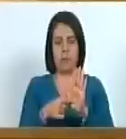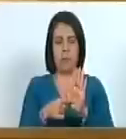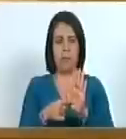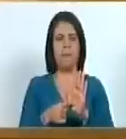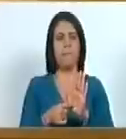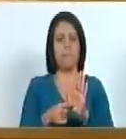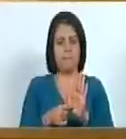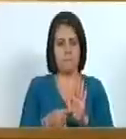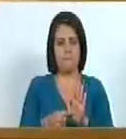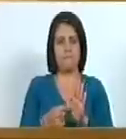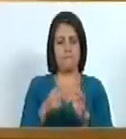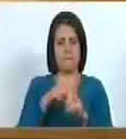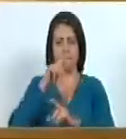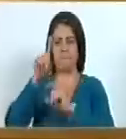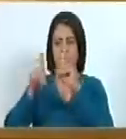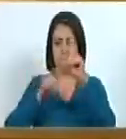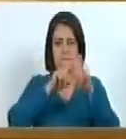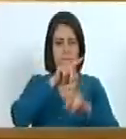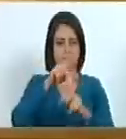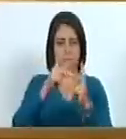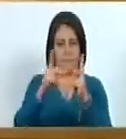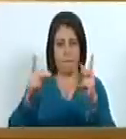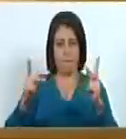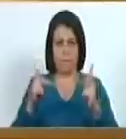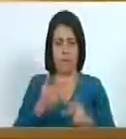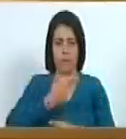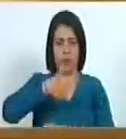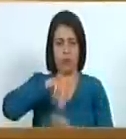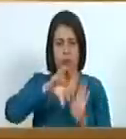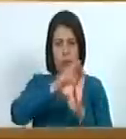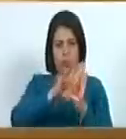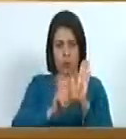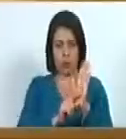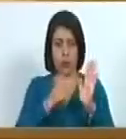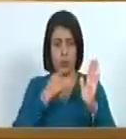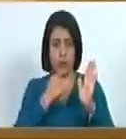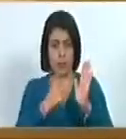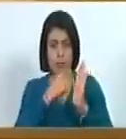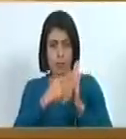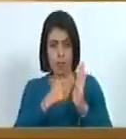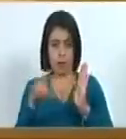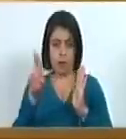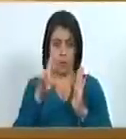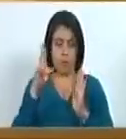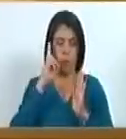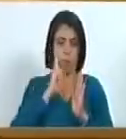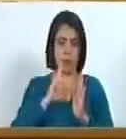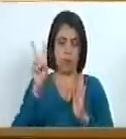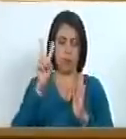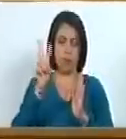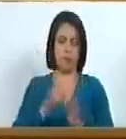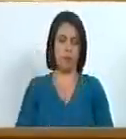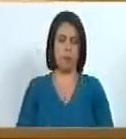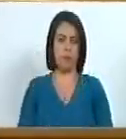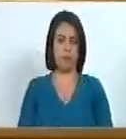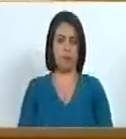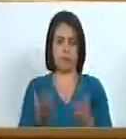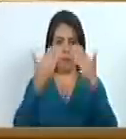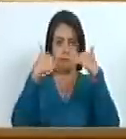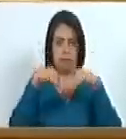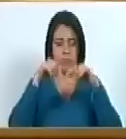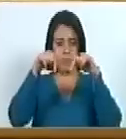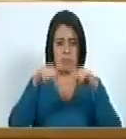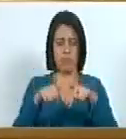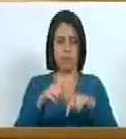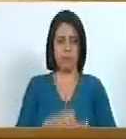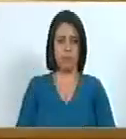a la debida consulta pública a la que nos obliga la Constitución de la República Bolivariana de Venezuela. Siguiente punto del